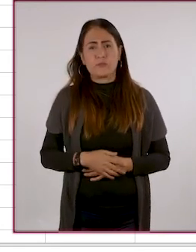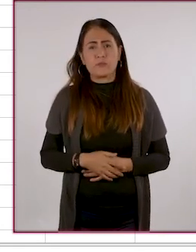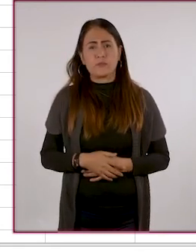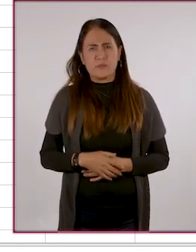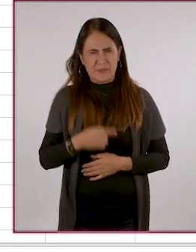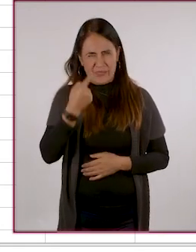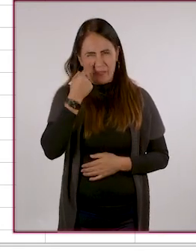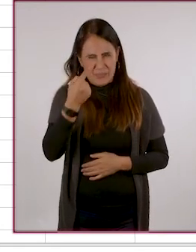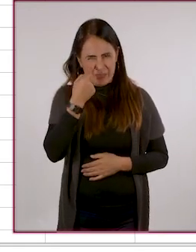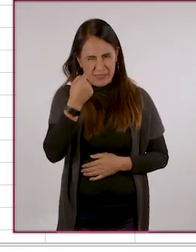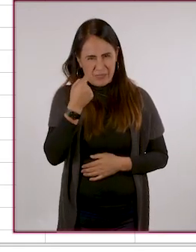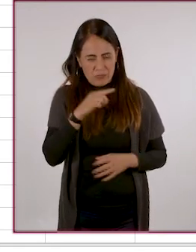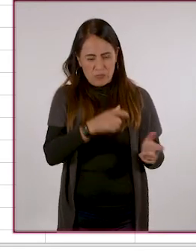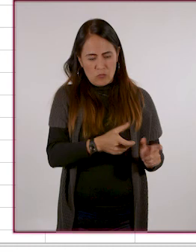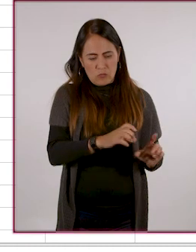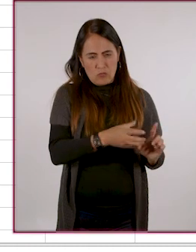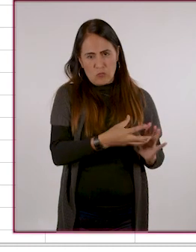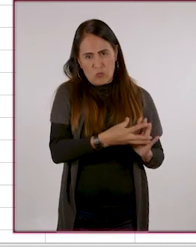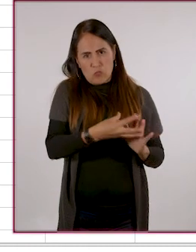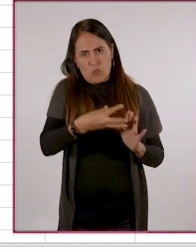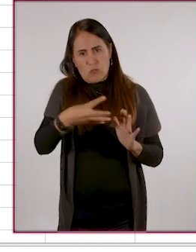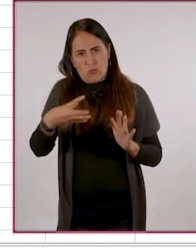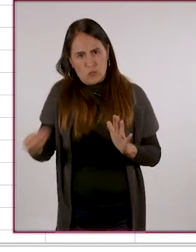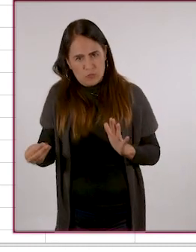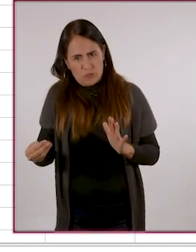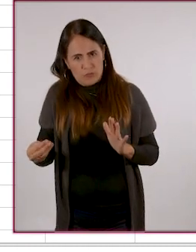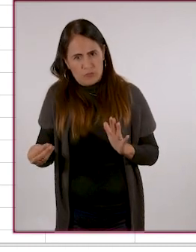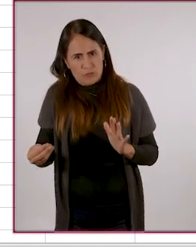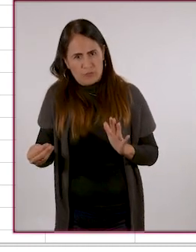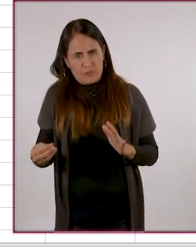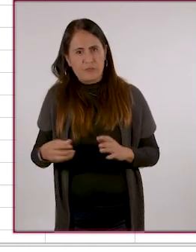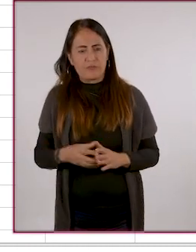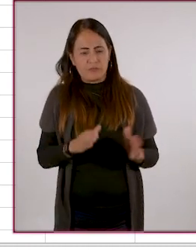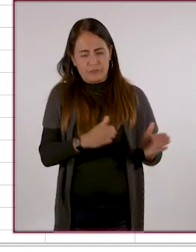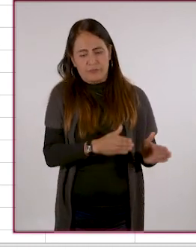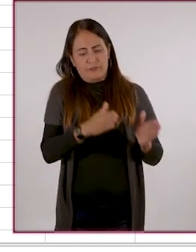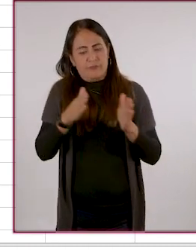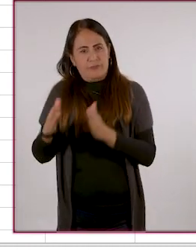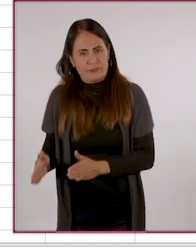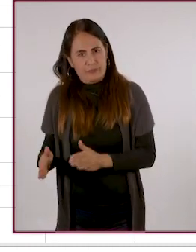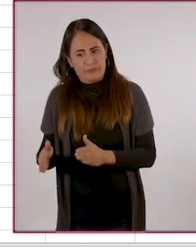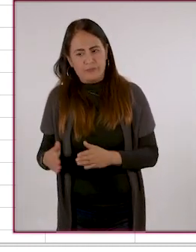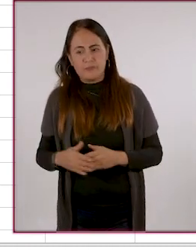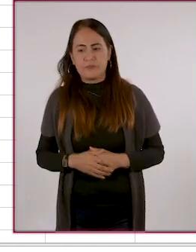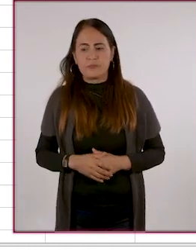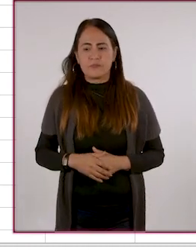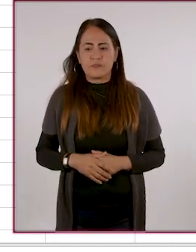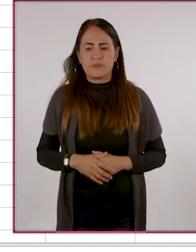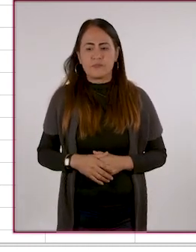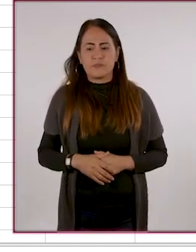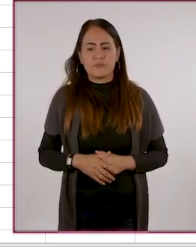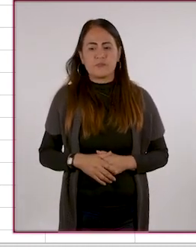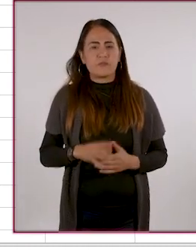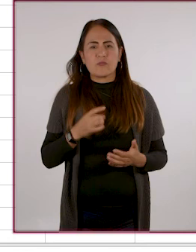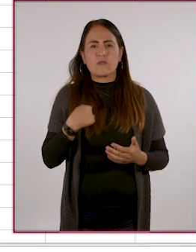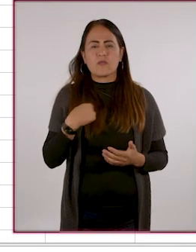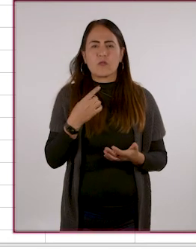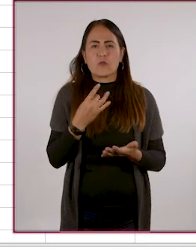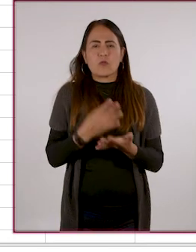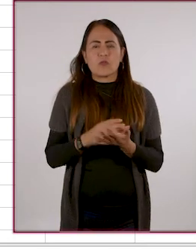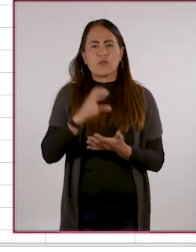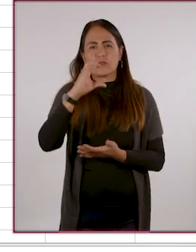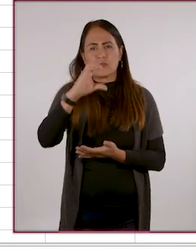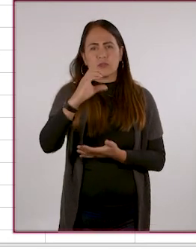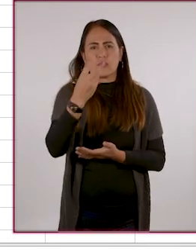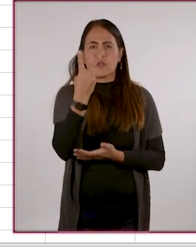tecla F2, obviamente en Windows, y se fijan, se corrió las regiones, ¿no? Entonces aquí yo lo único que tengo